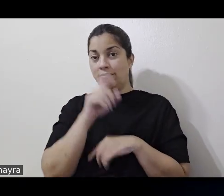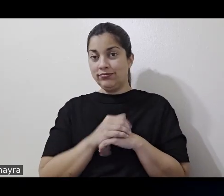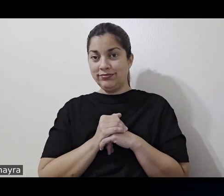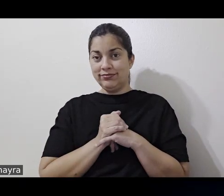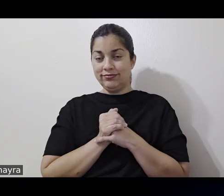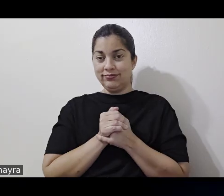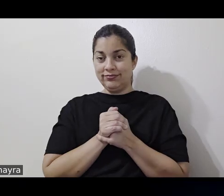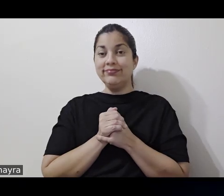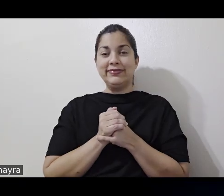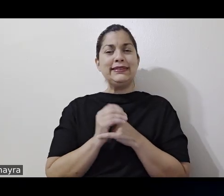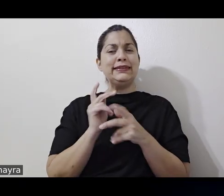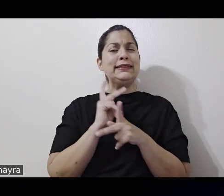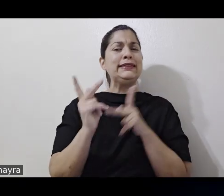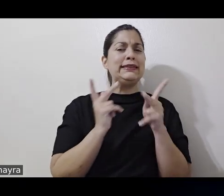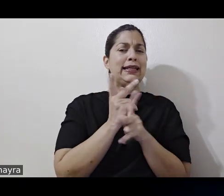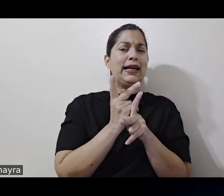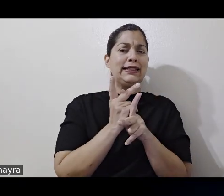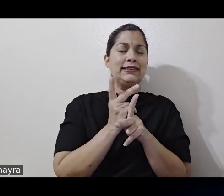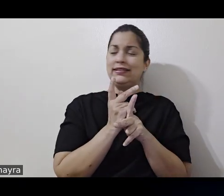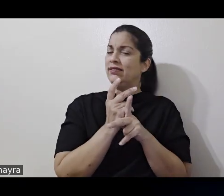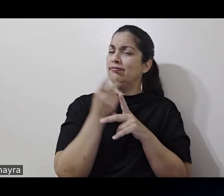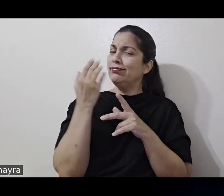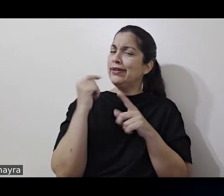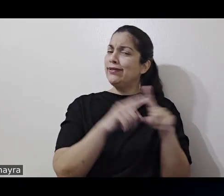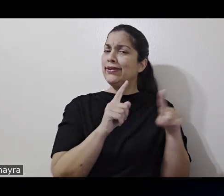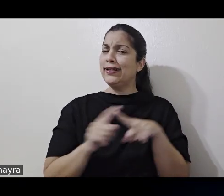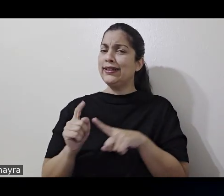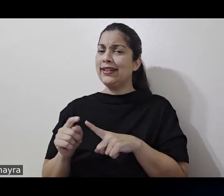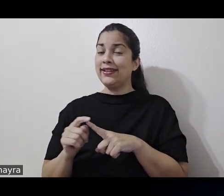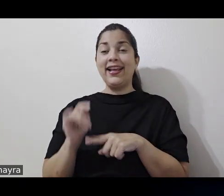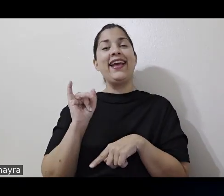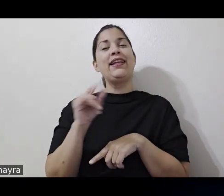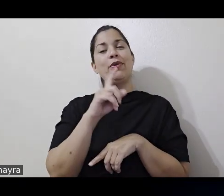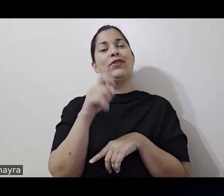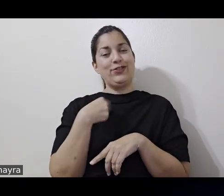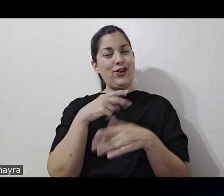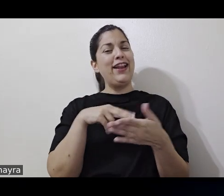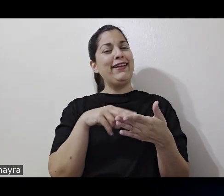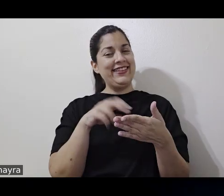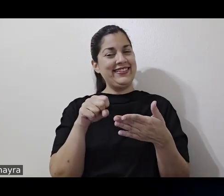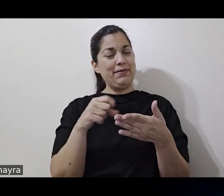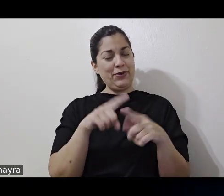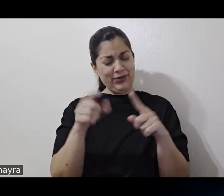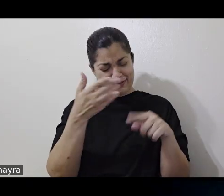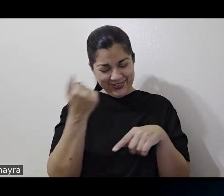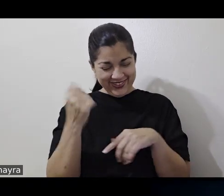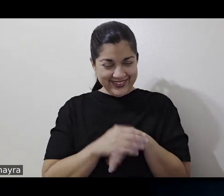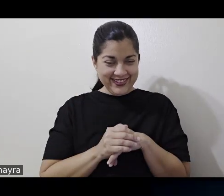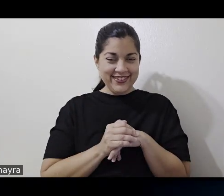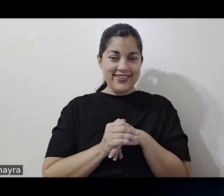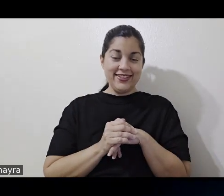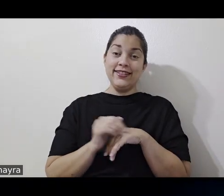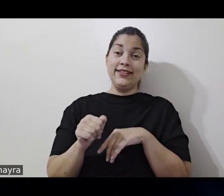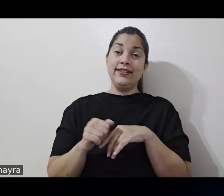Ajá, tipos de brujas. ¿Qué se diferencia cada...? Esa era la pregunta, porque yo la leí por aquí, pero se me olvidó. Mira,